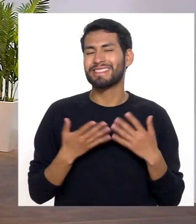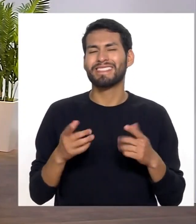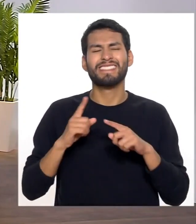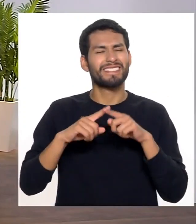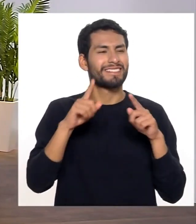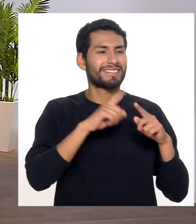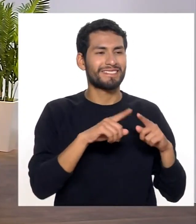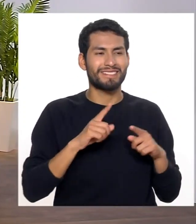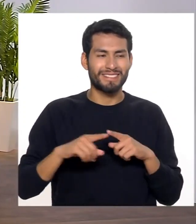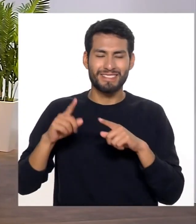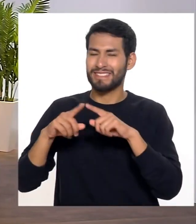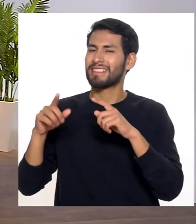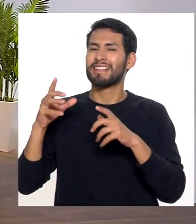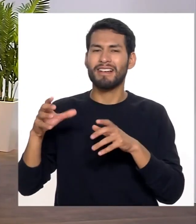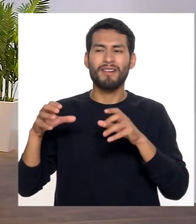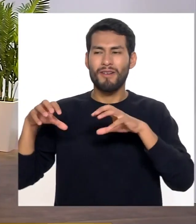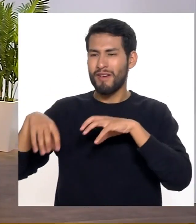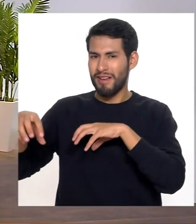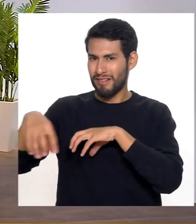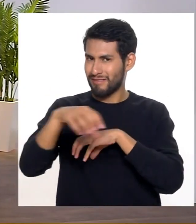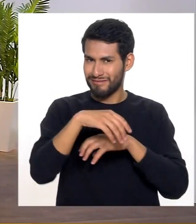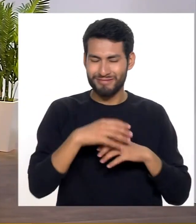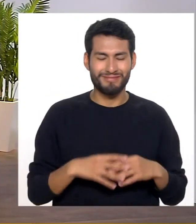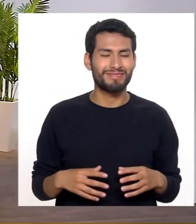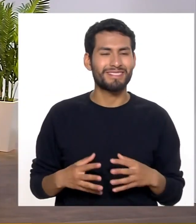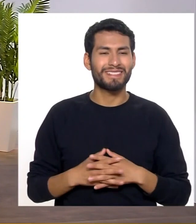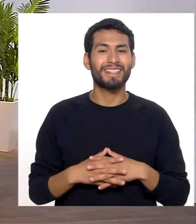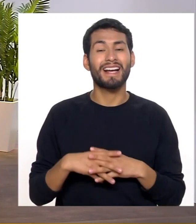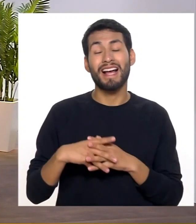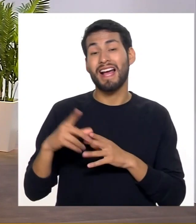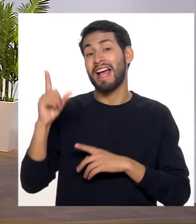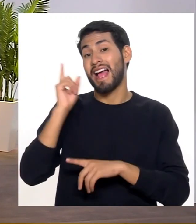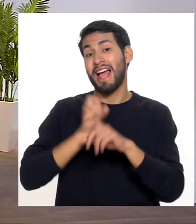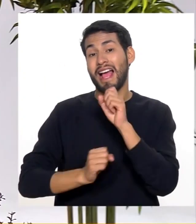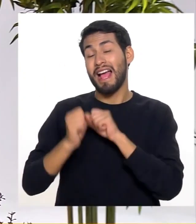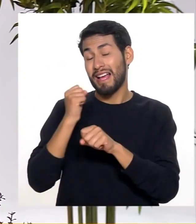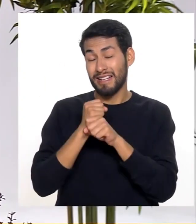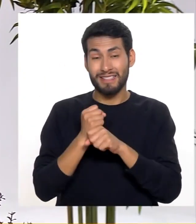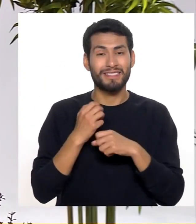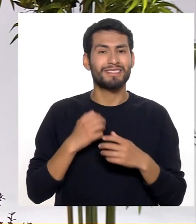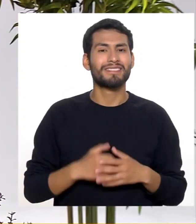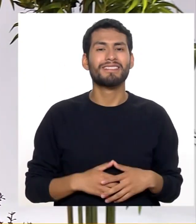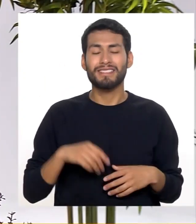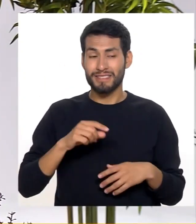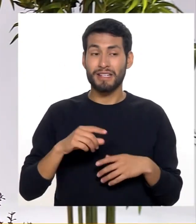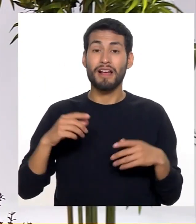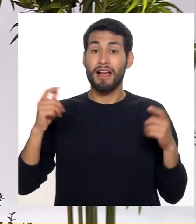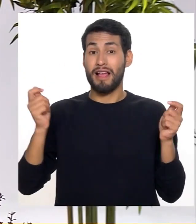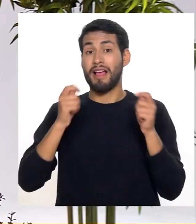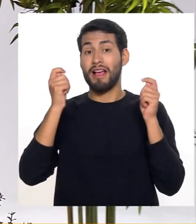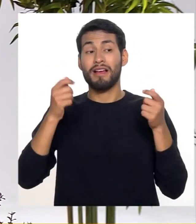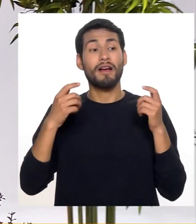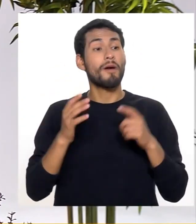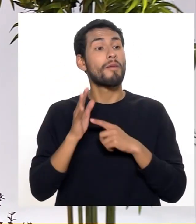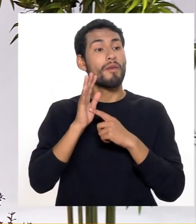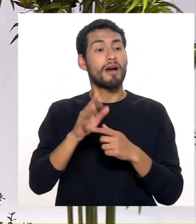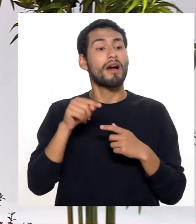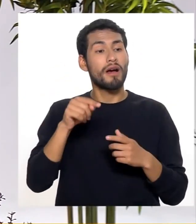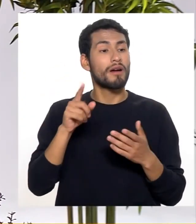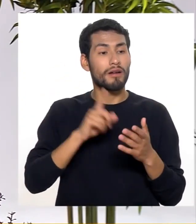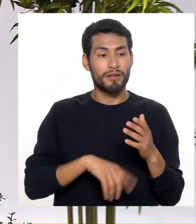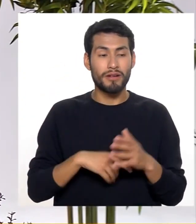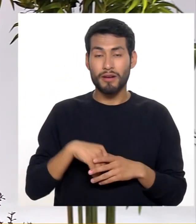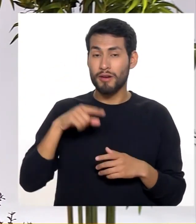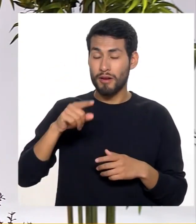los diferentes CARS, ¿no? Y el año pasado hicimos un evento donde presentamos a la banda